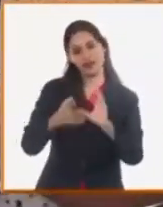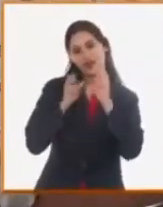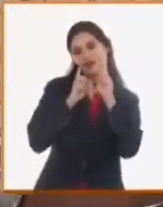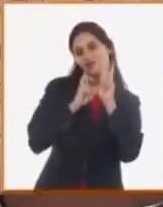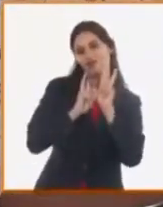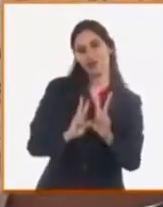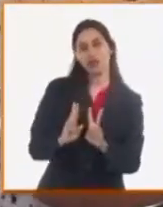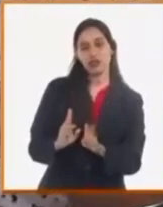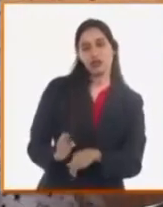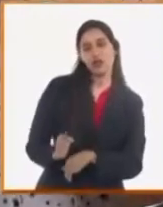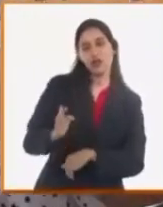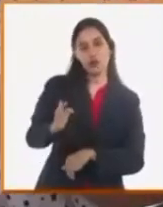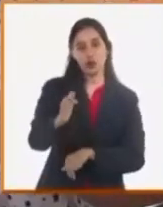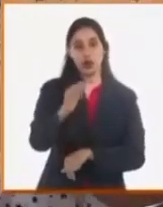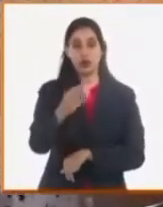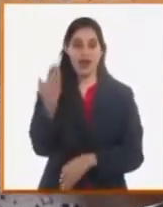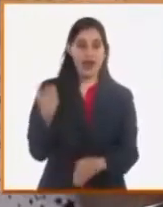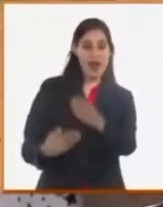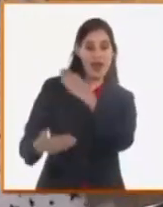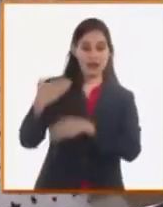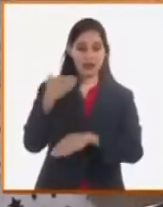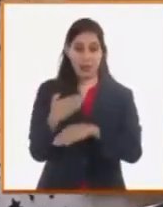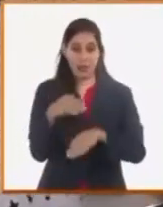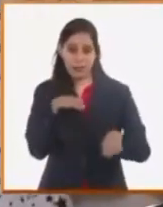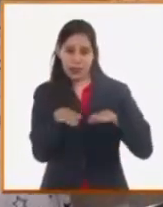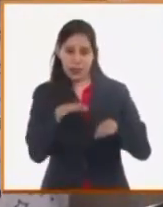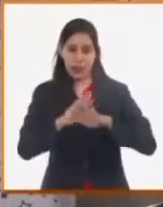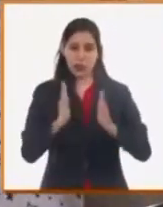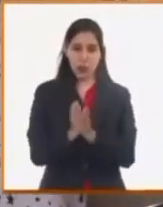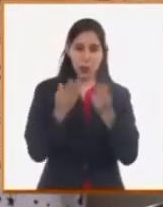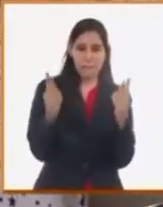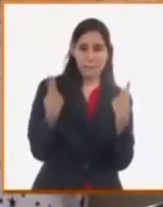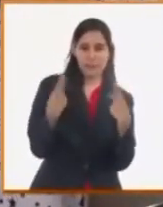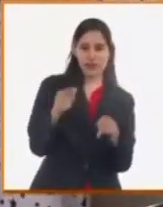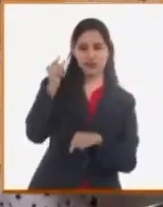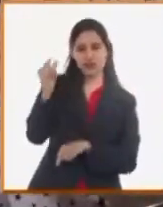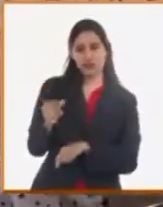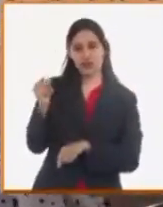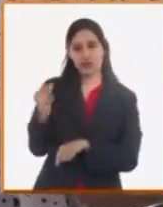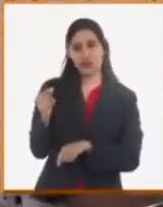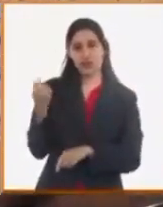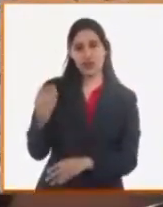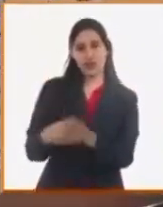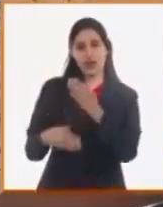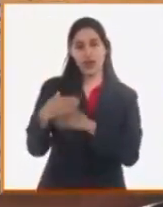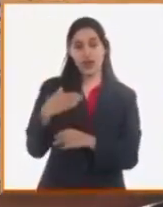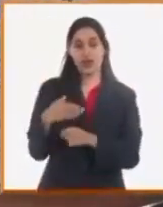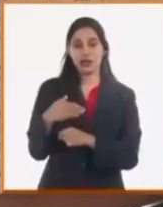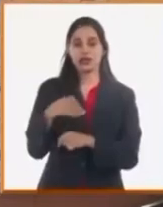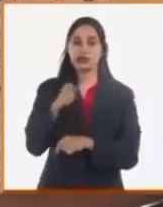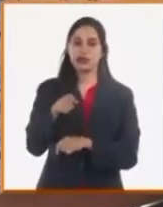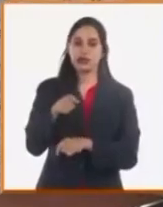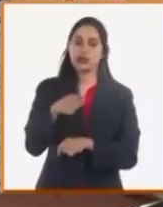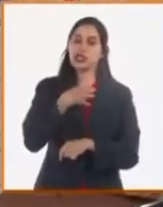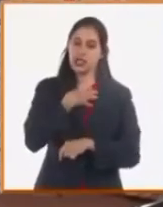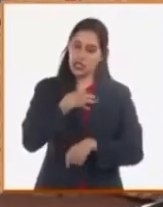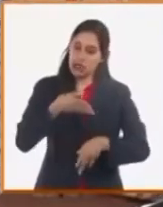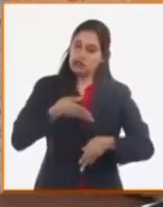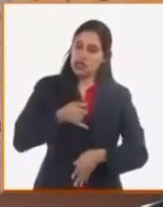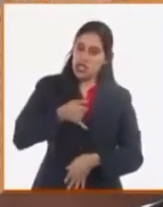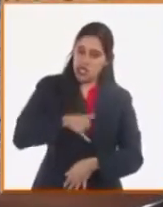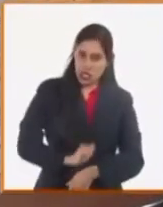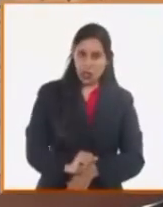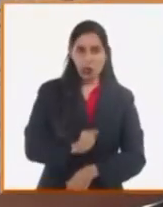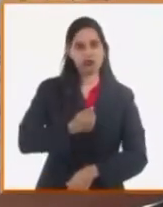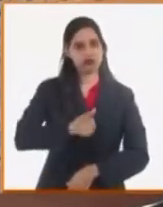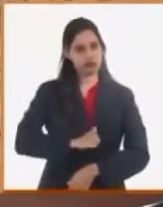generaciones que se formaron por ejemplo en la etapa franquista Anita lo lo decía tienen sus hijos ahora